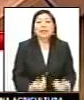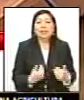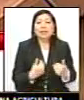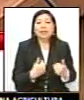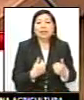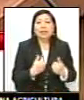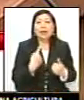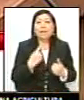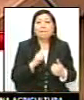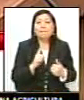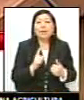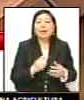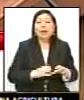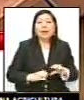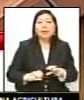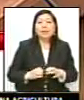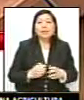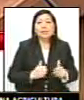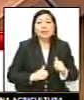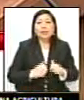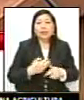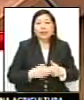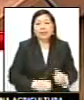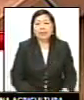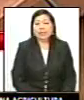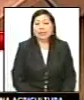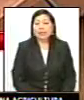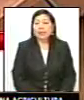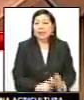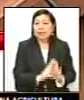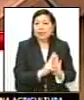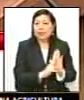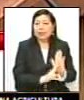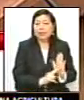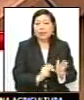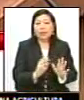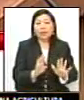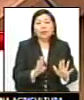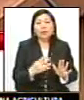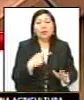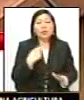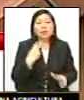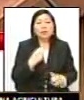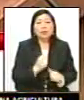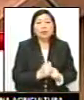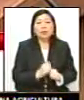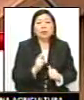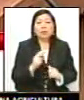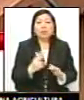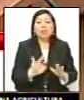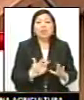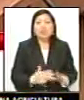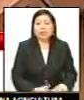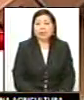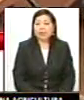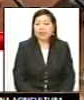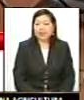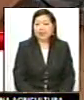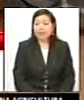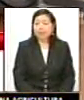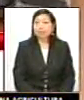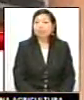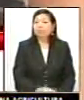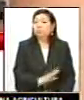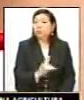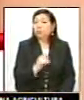correspondiente para la realización de los actos procesales reglamentarios. Lima, 19 de noviembre de 2018. ¿Algún